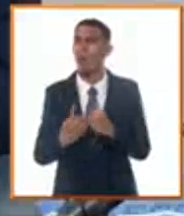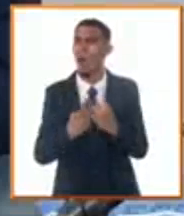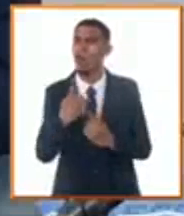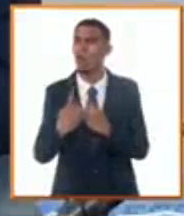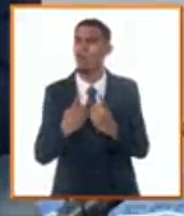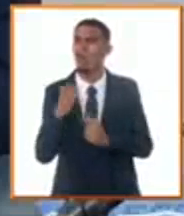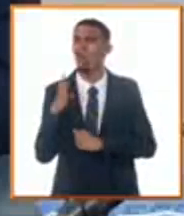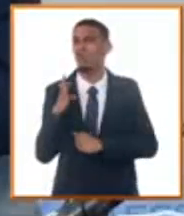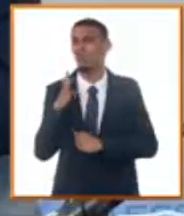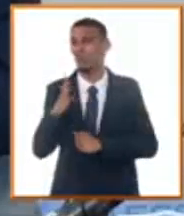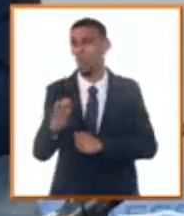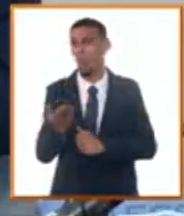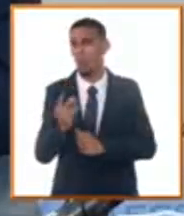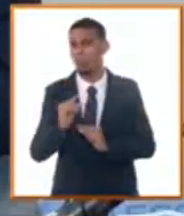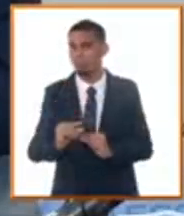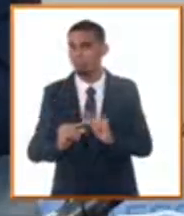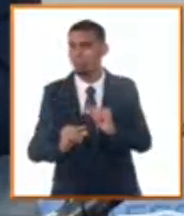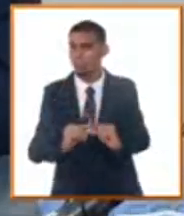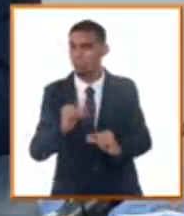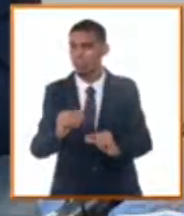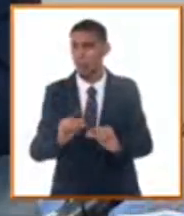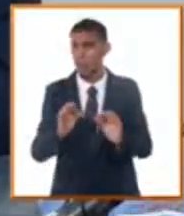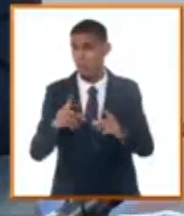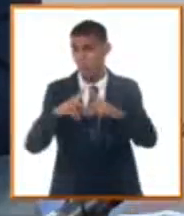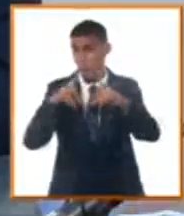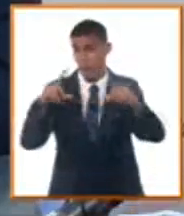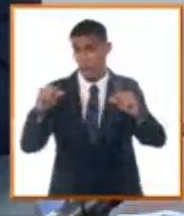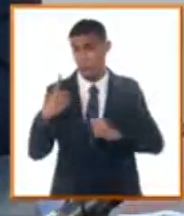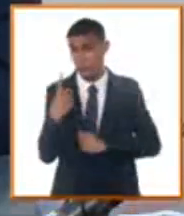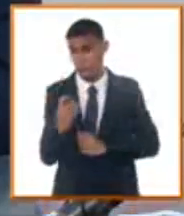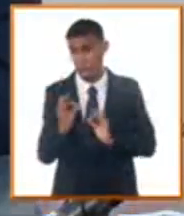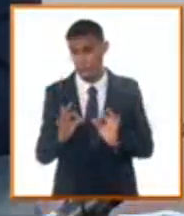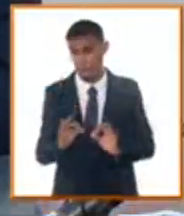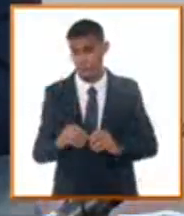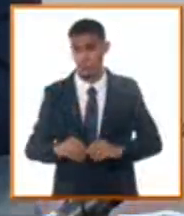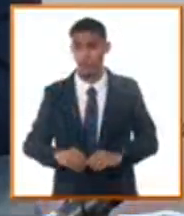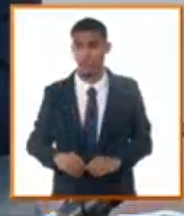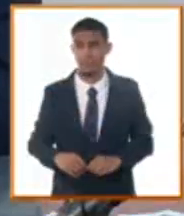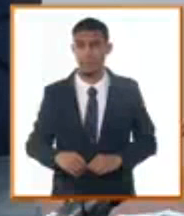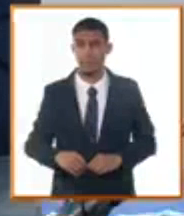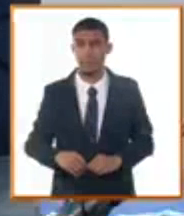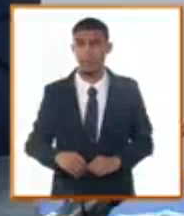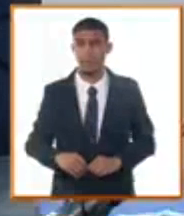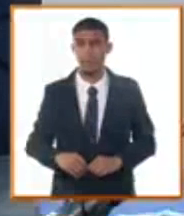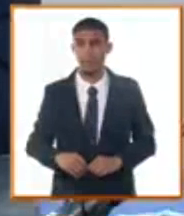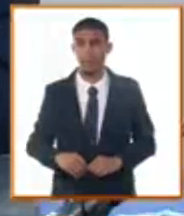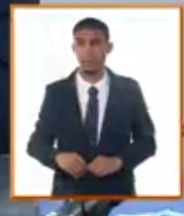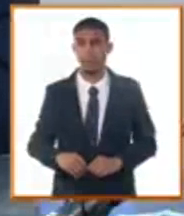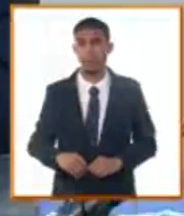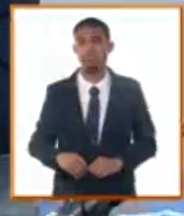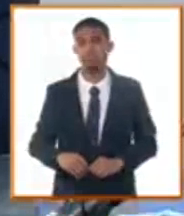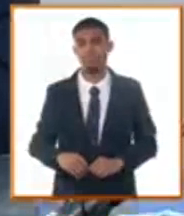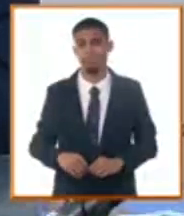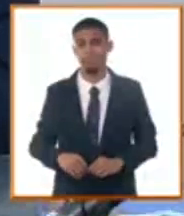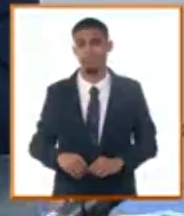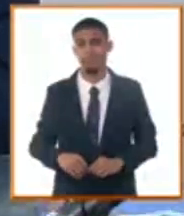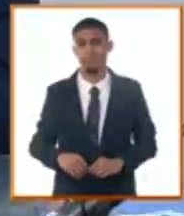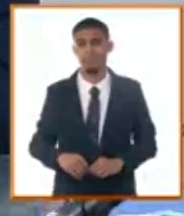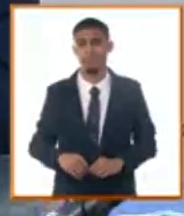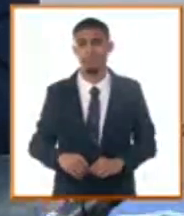que tenemos para avanzar a la velocidad que el país necesita en este ámbito del comercio electrónico? Sí, bueno, indiscutiblemente,